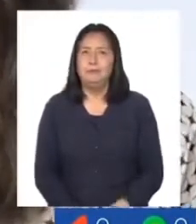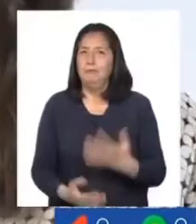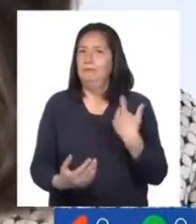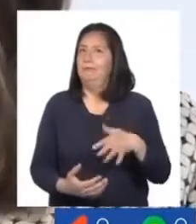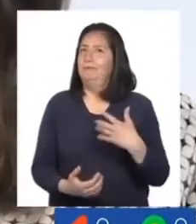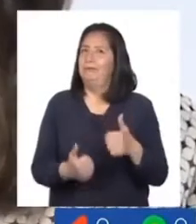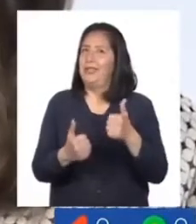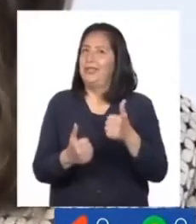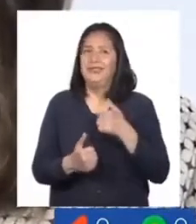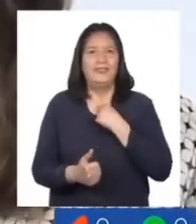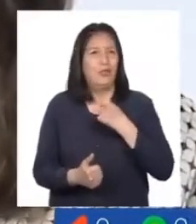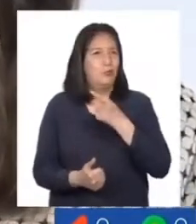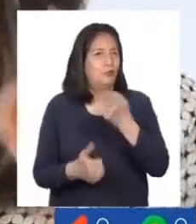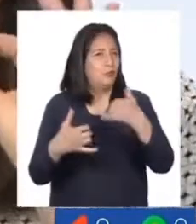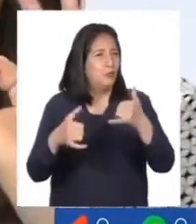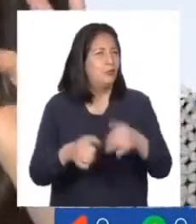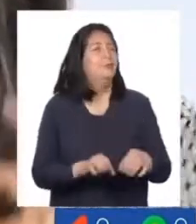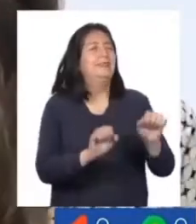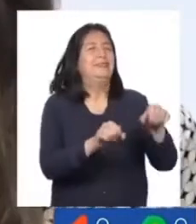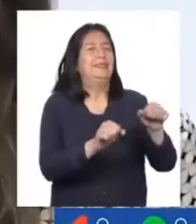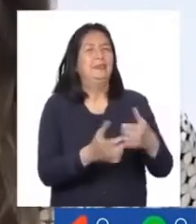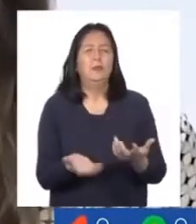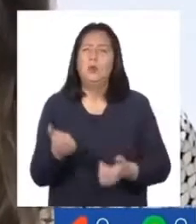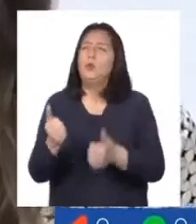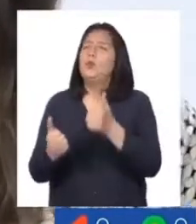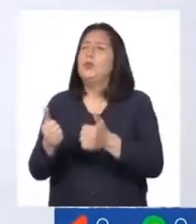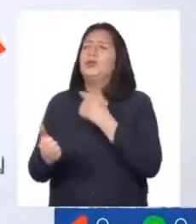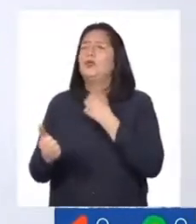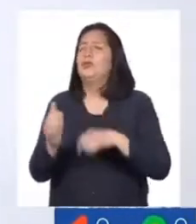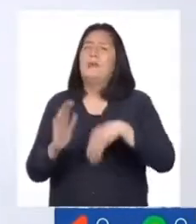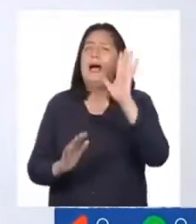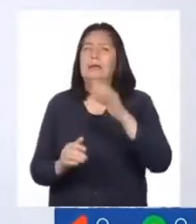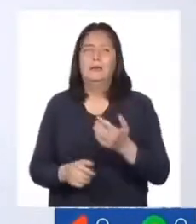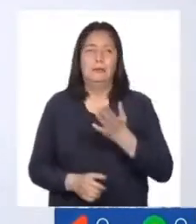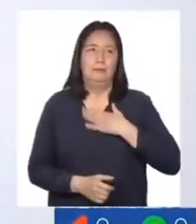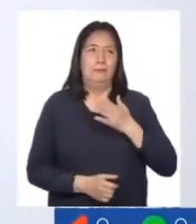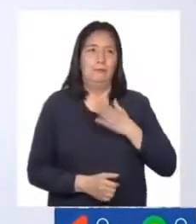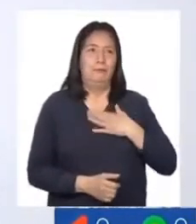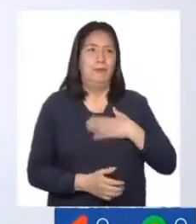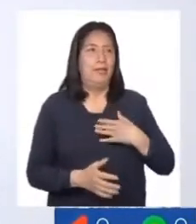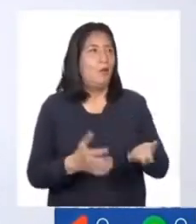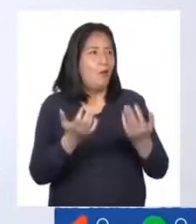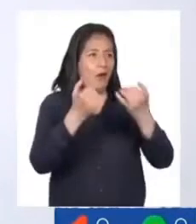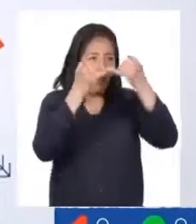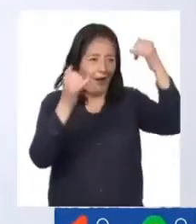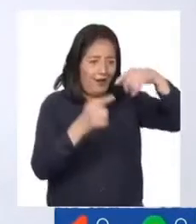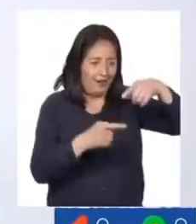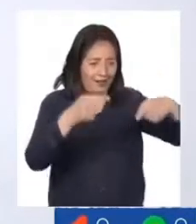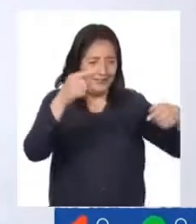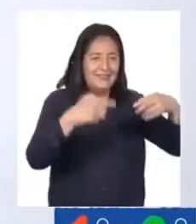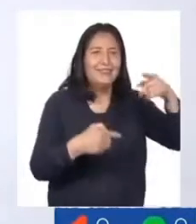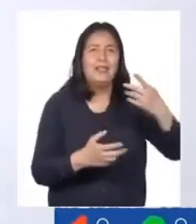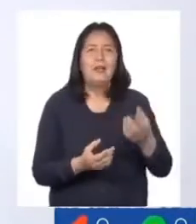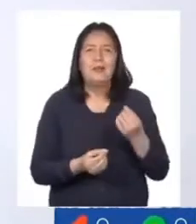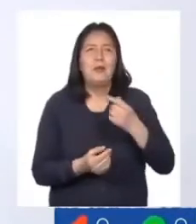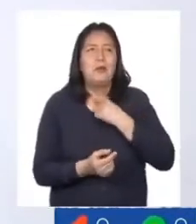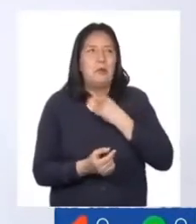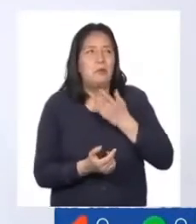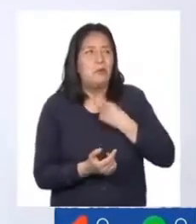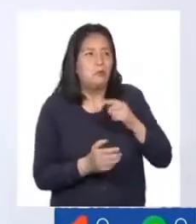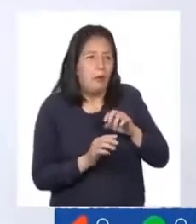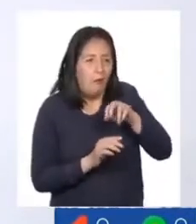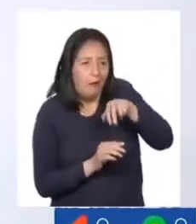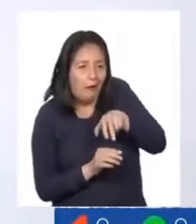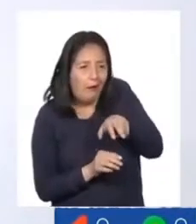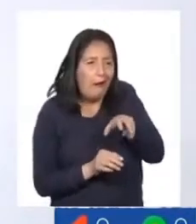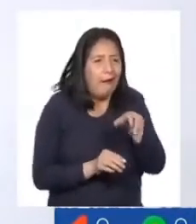¡Genial! ¿Les han gustado los juegos? ¿Cuál fue su favorito? El mío fue la tela de araña. Me encantó cómo tenían que pasar de